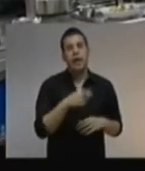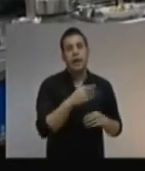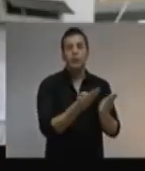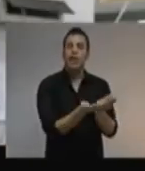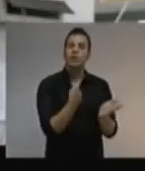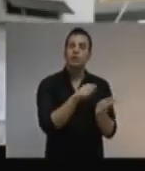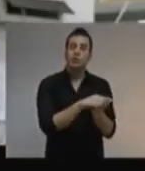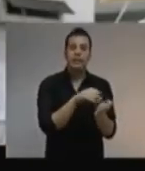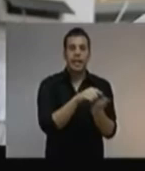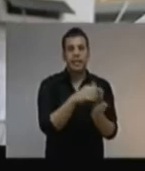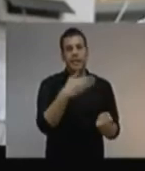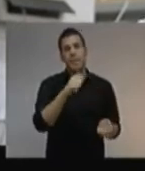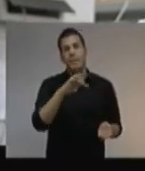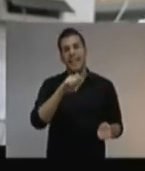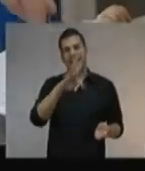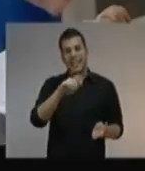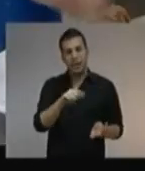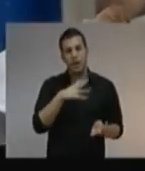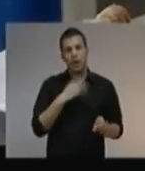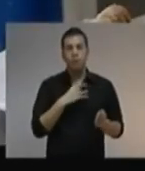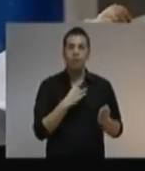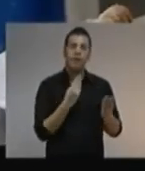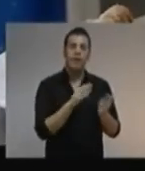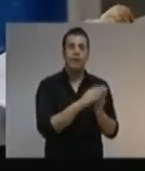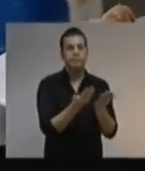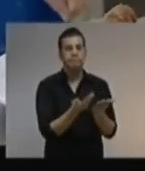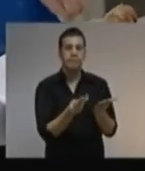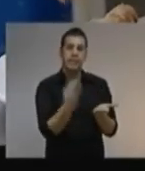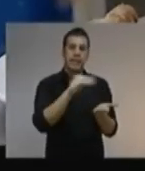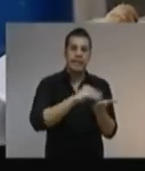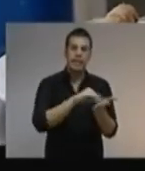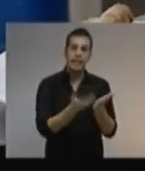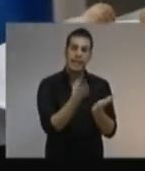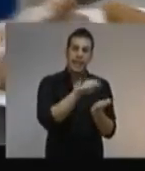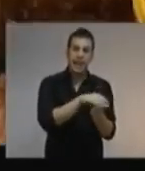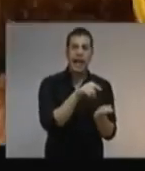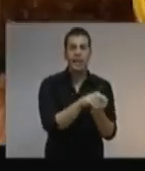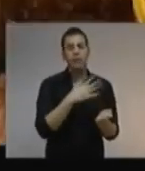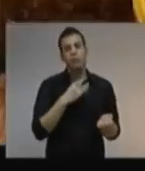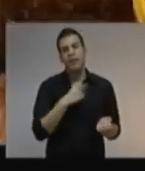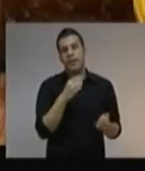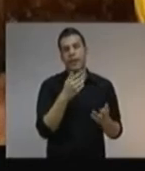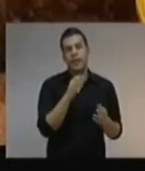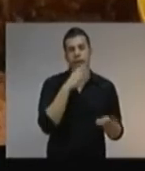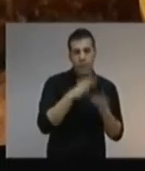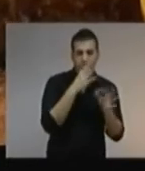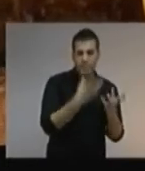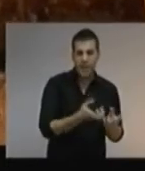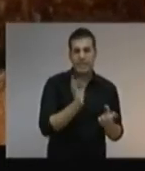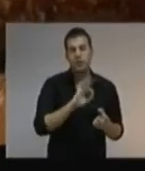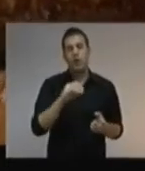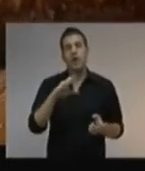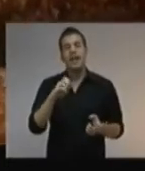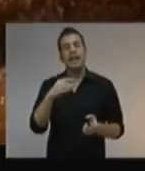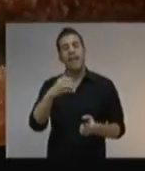batata. Se pueden rellenar de dos formas, de batata con pasas, de cabello de ángel,